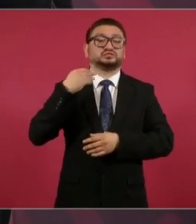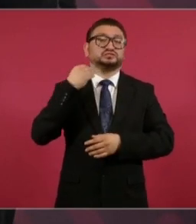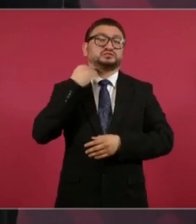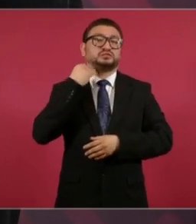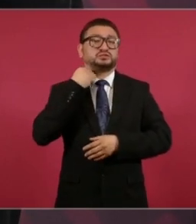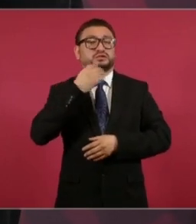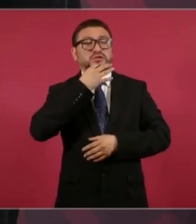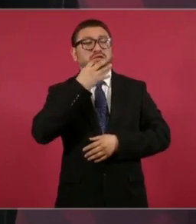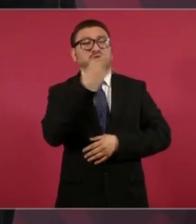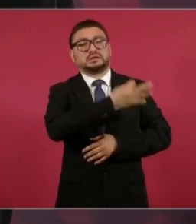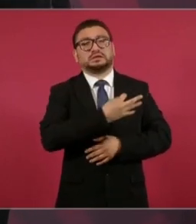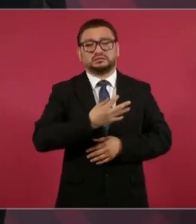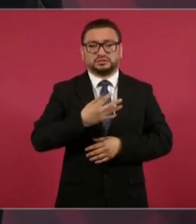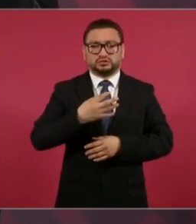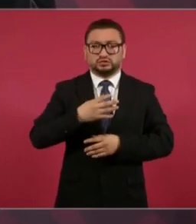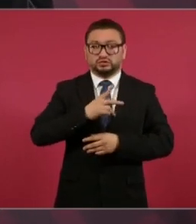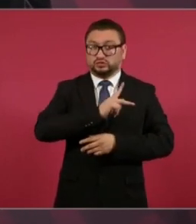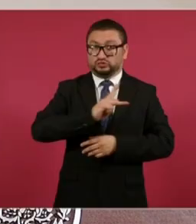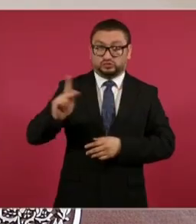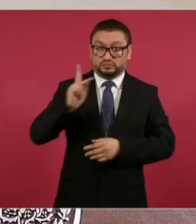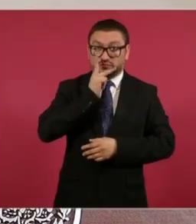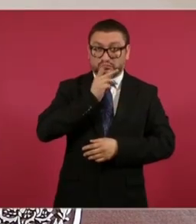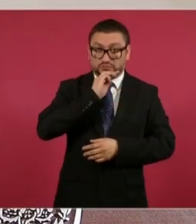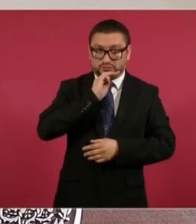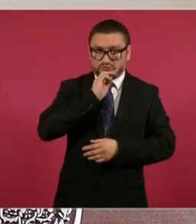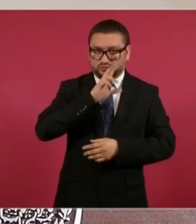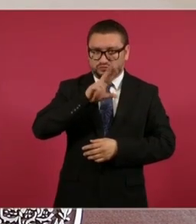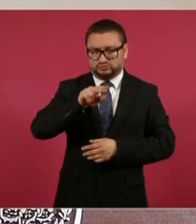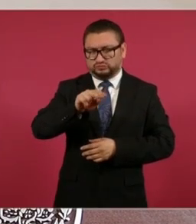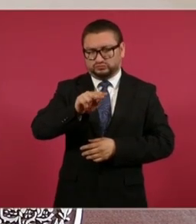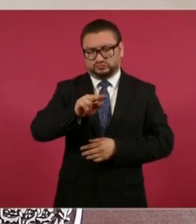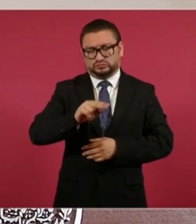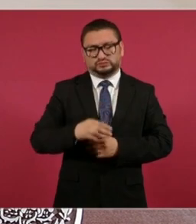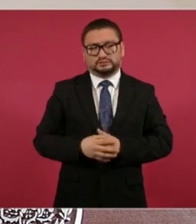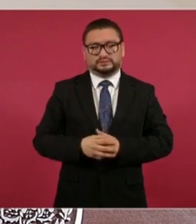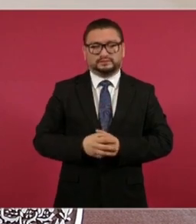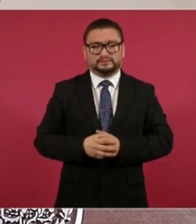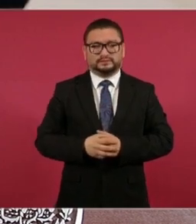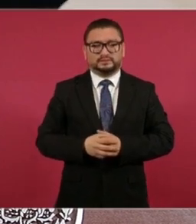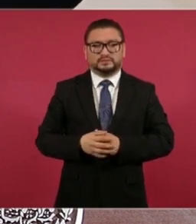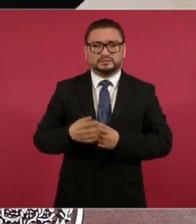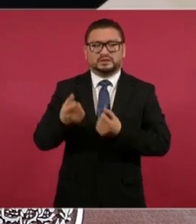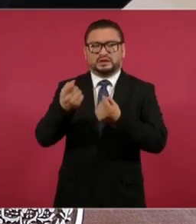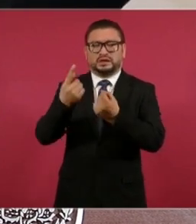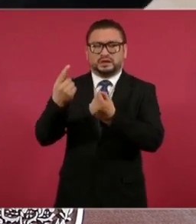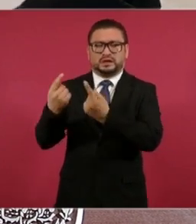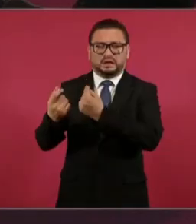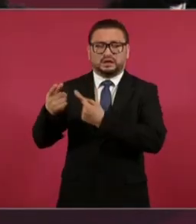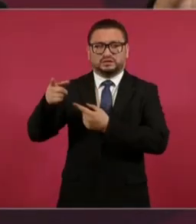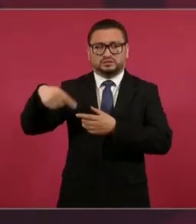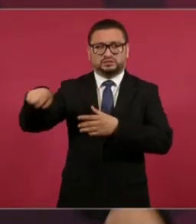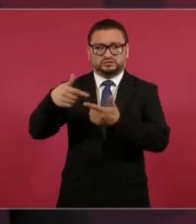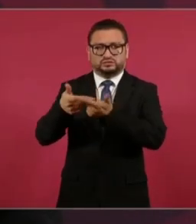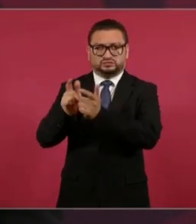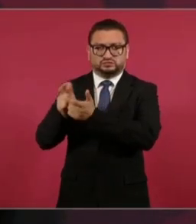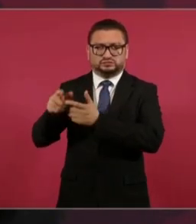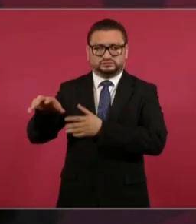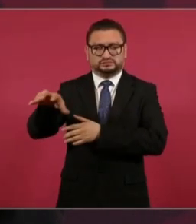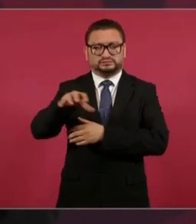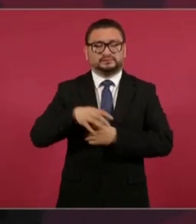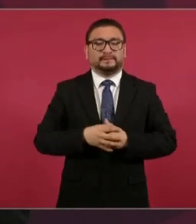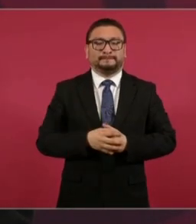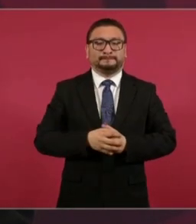abogados no todos los padres sino básicamente los